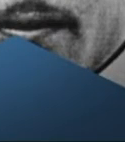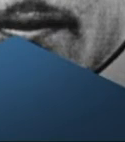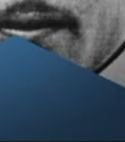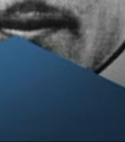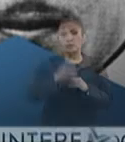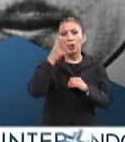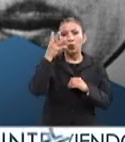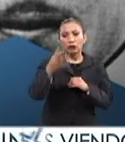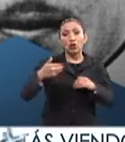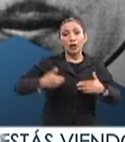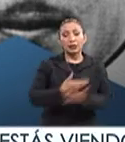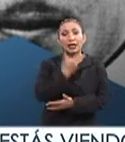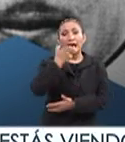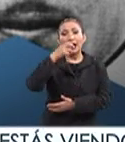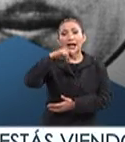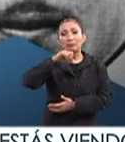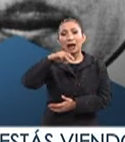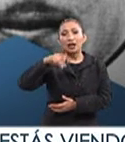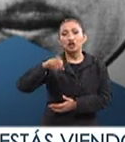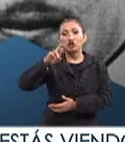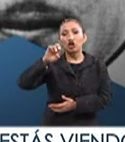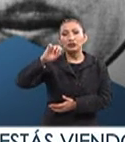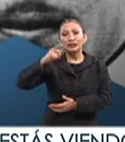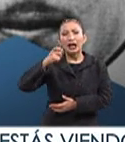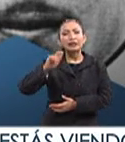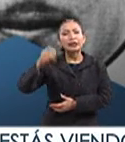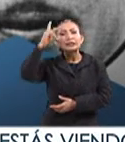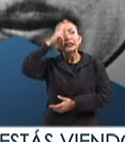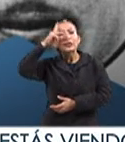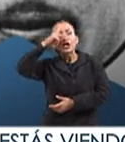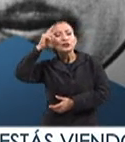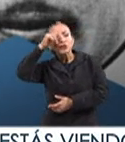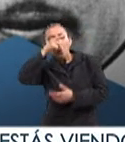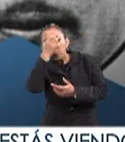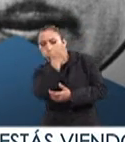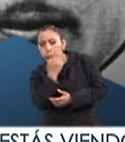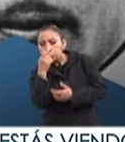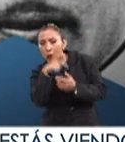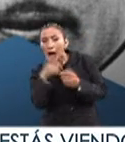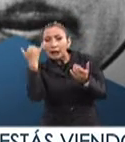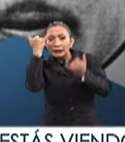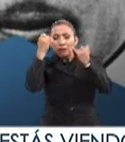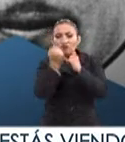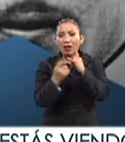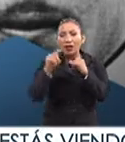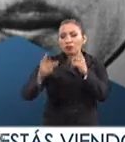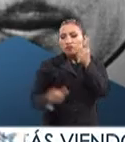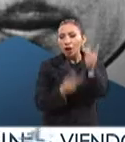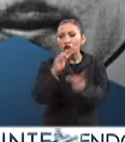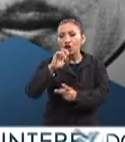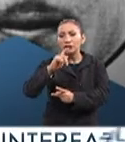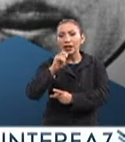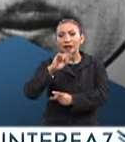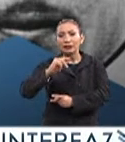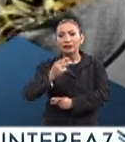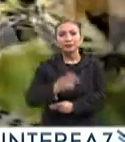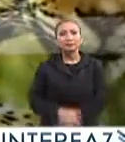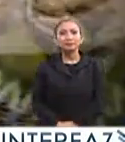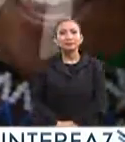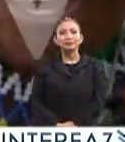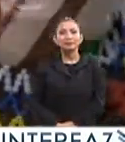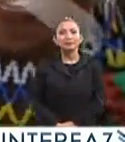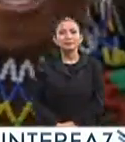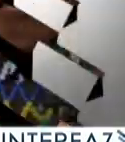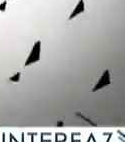En 1884 nace Hermann Rorschach, psiquiatra y psicoanalista, creador del famoso test de Rorschach.